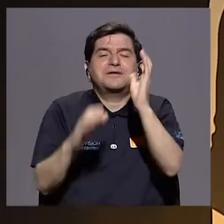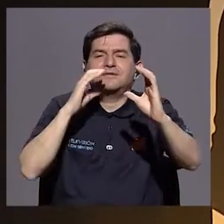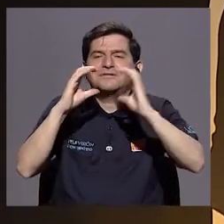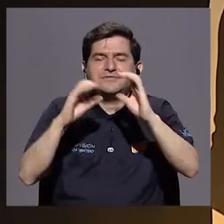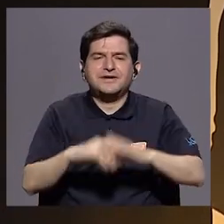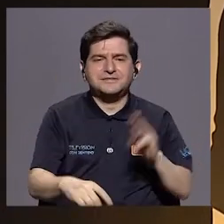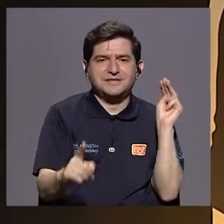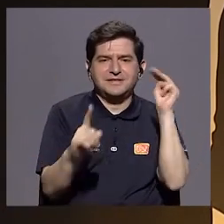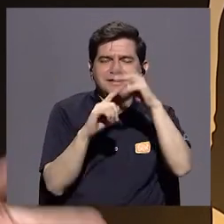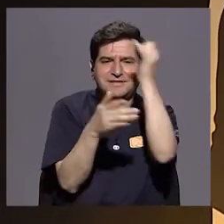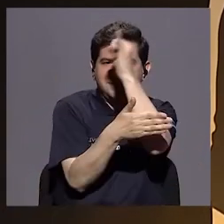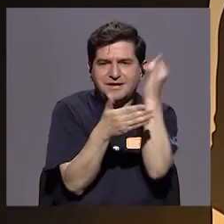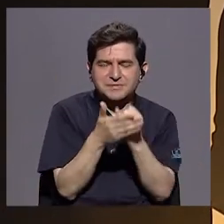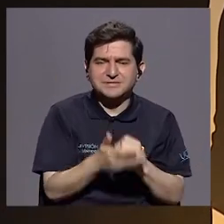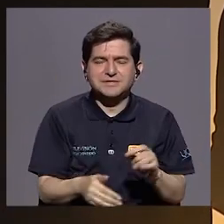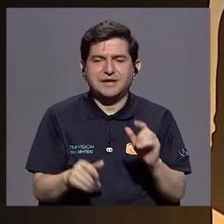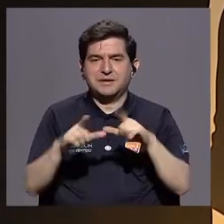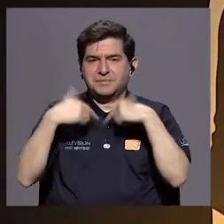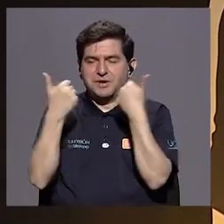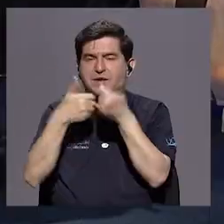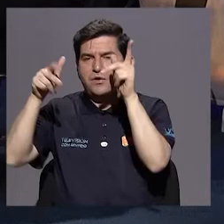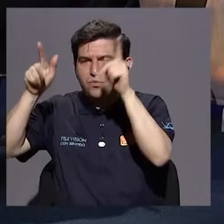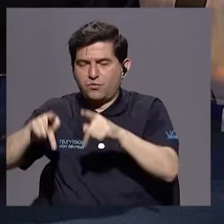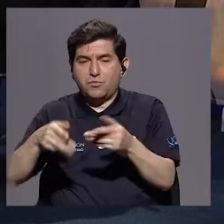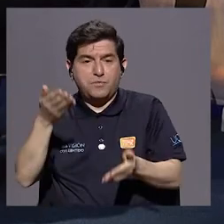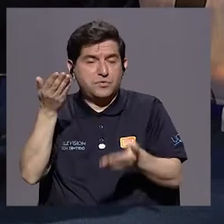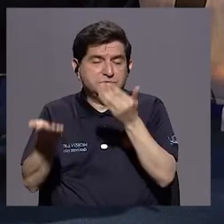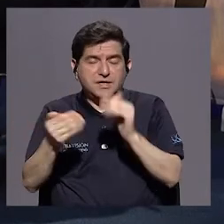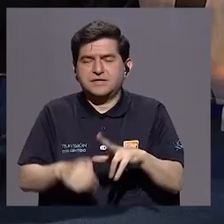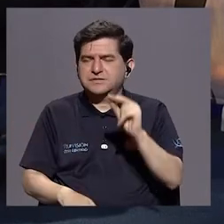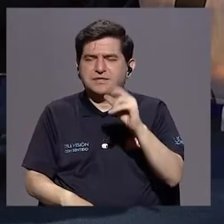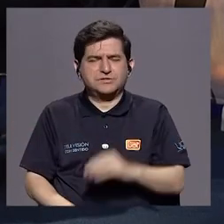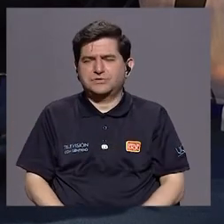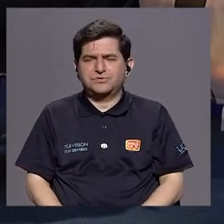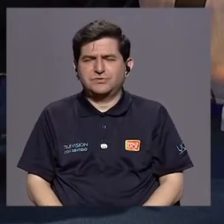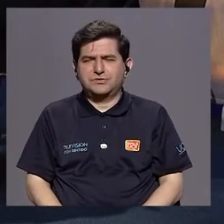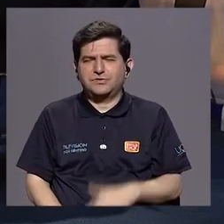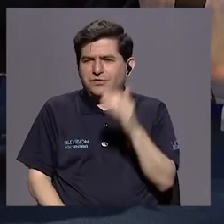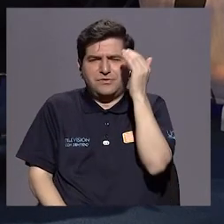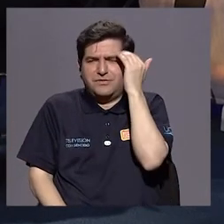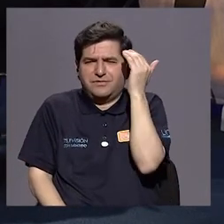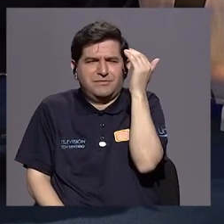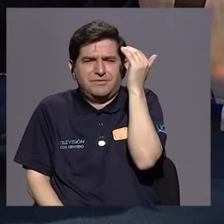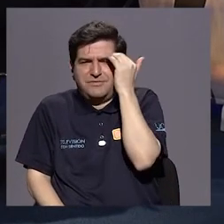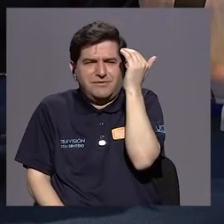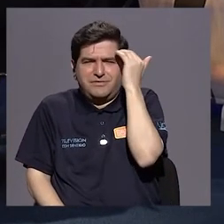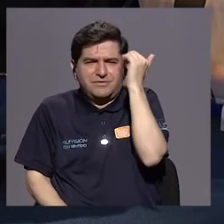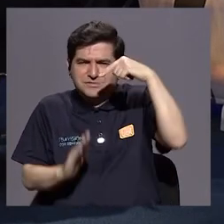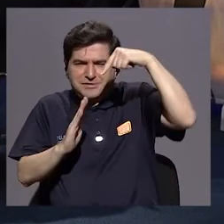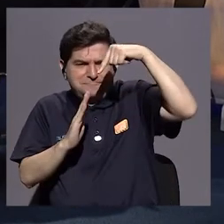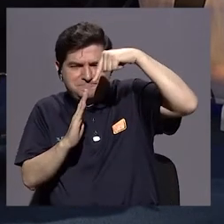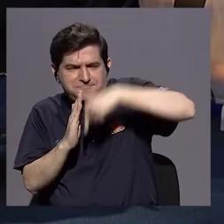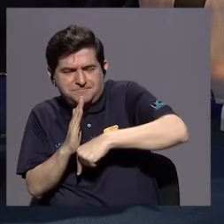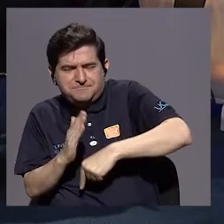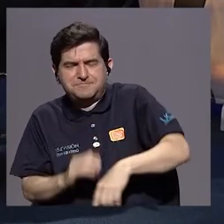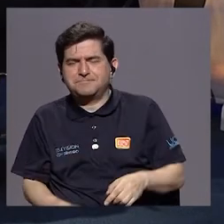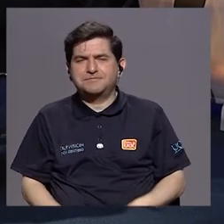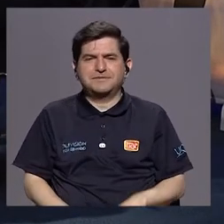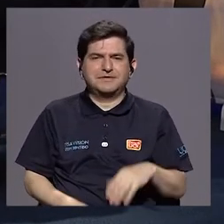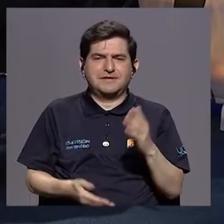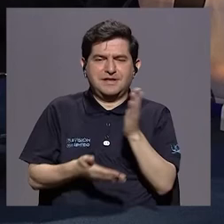comunicación del mensaje artístico para algunas audiencias que no son tan sofisticadas o que no tienen tanta emoción